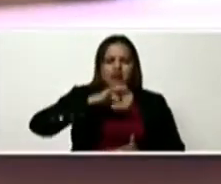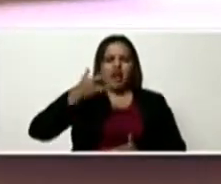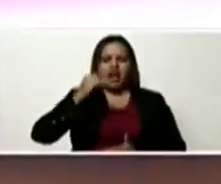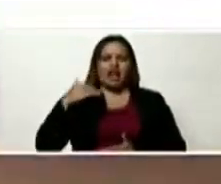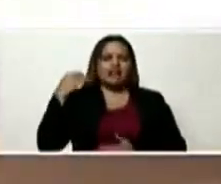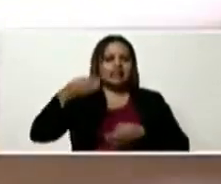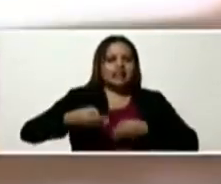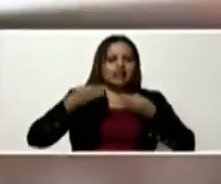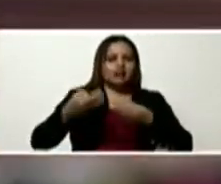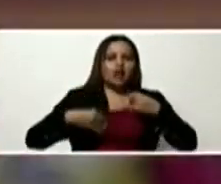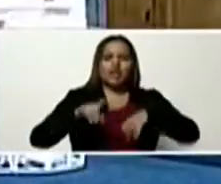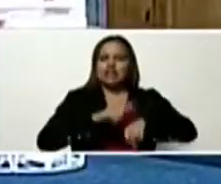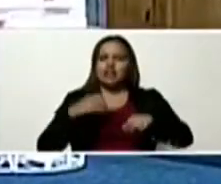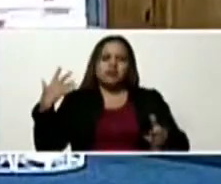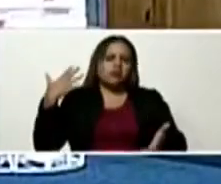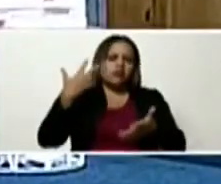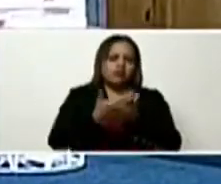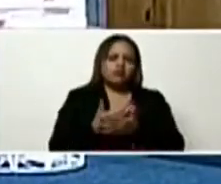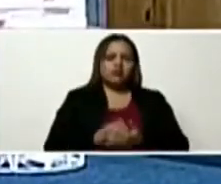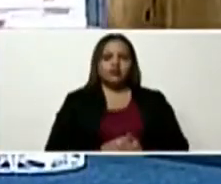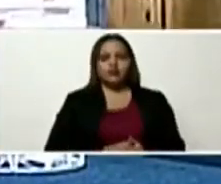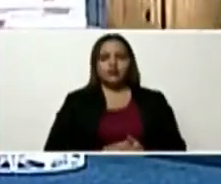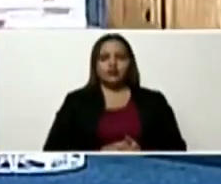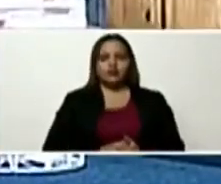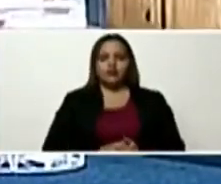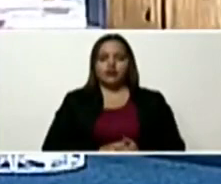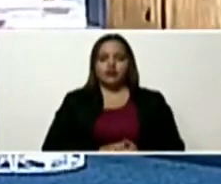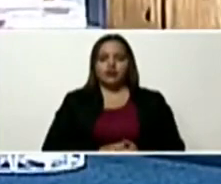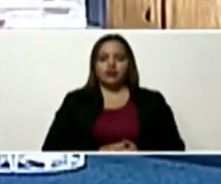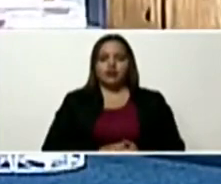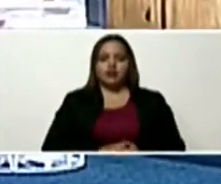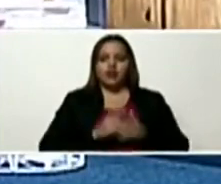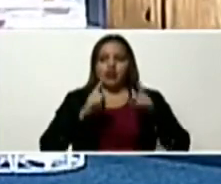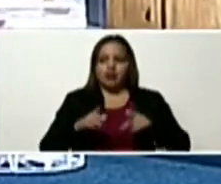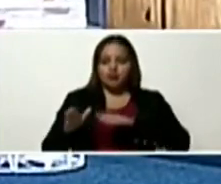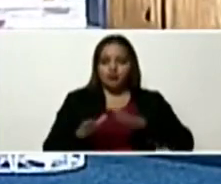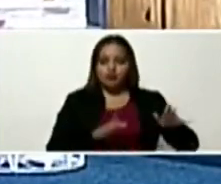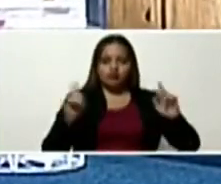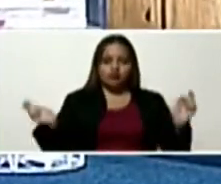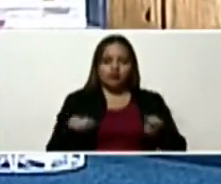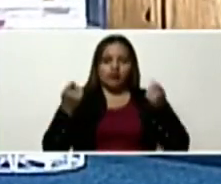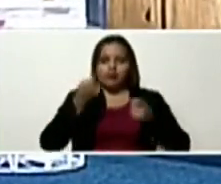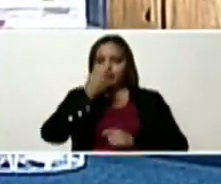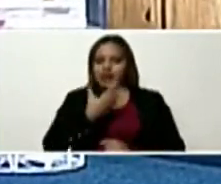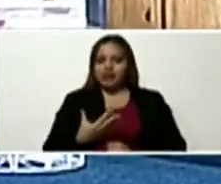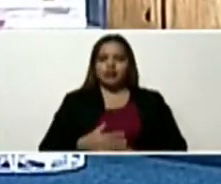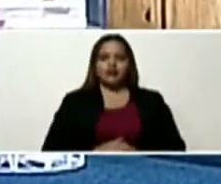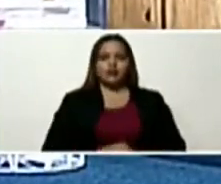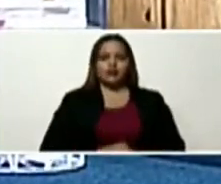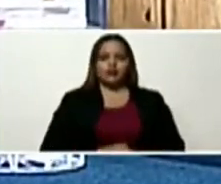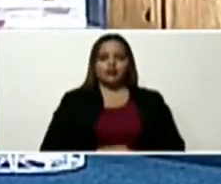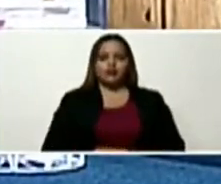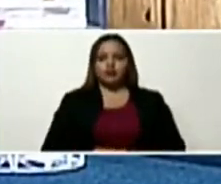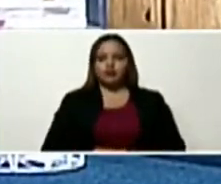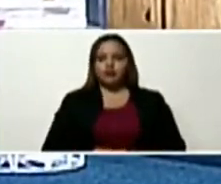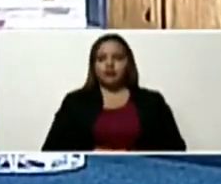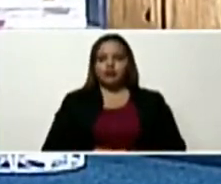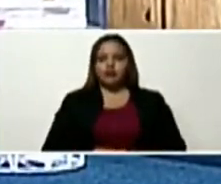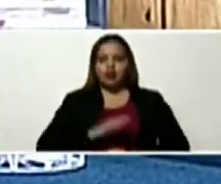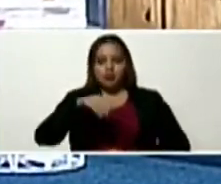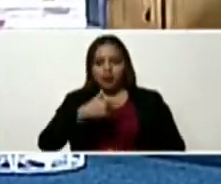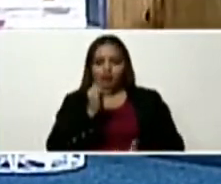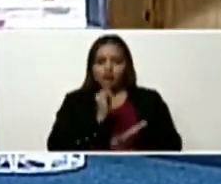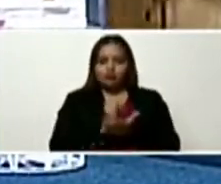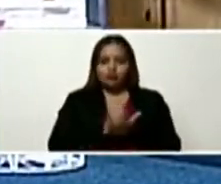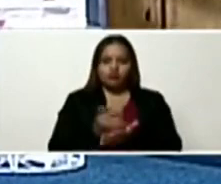siempre, para los tiempos de los tiempos. Y miren esta publicación tan hermosa, si pudieran